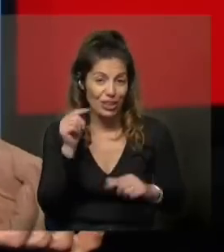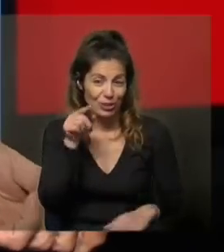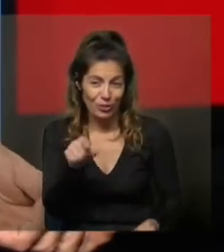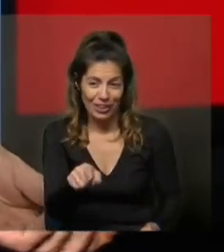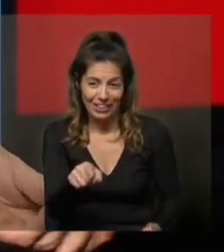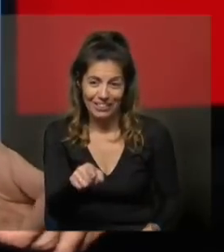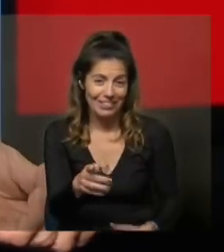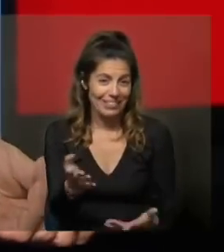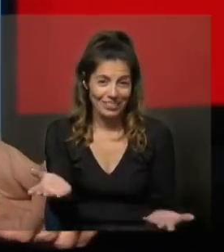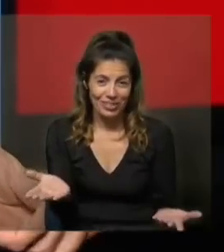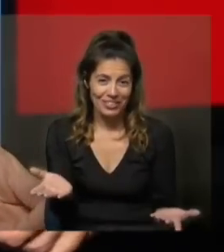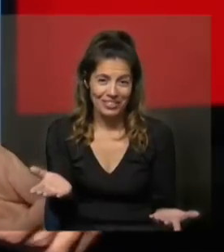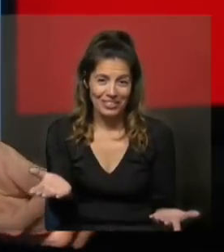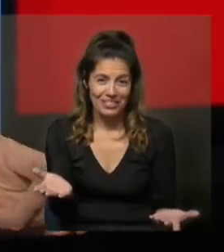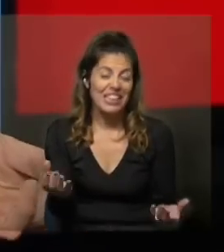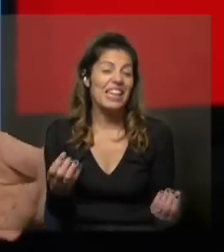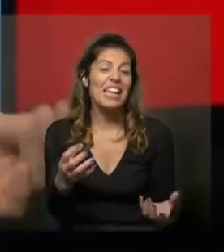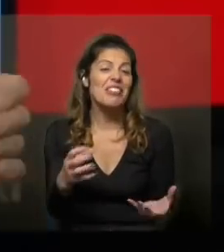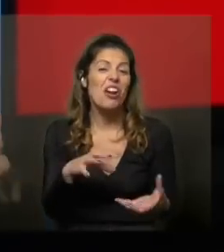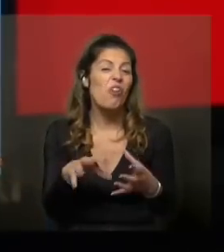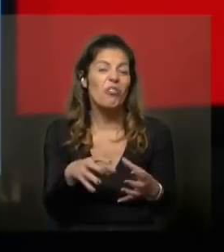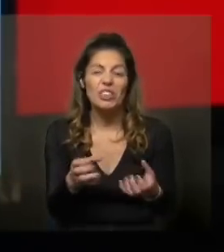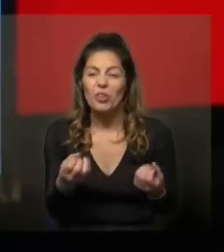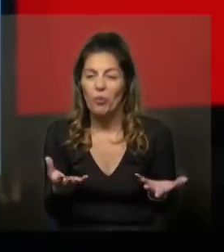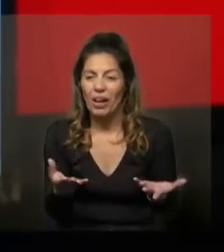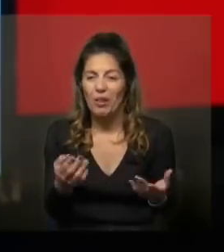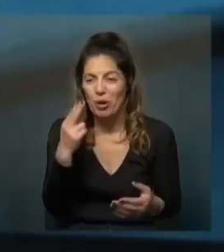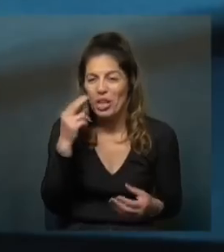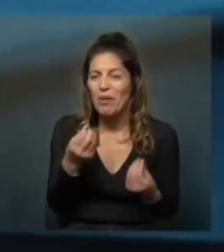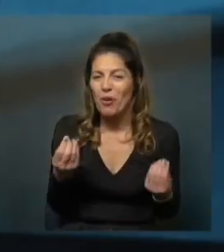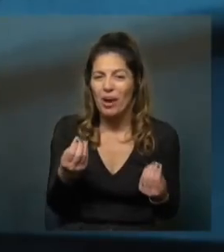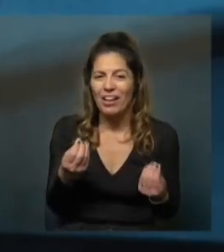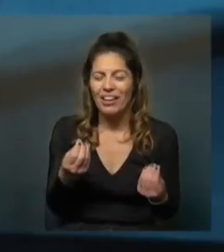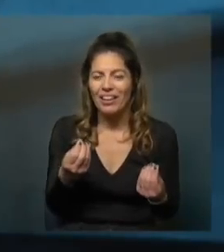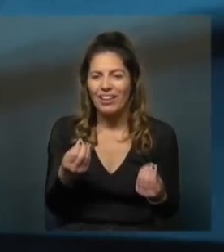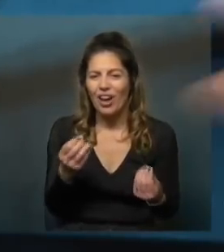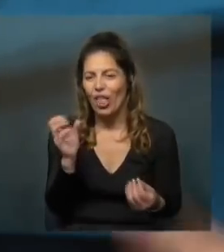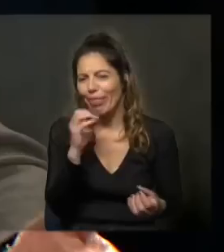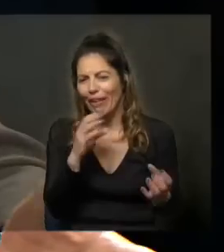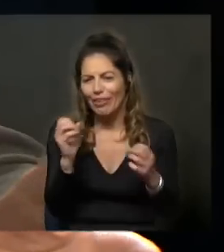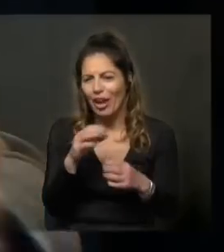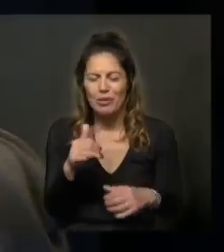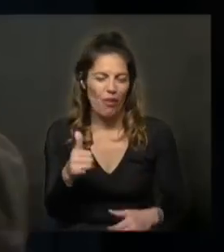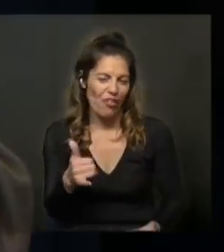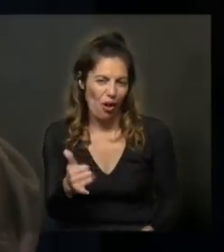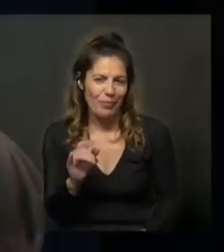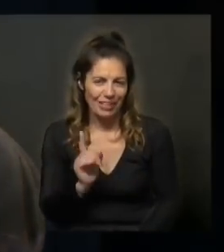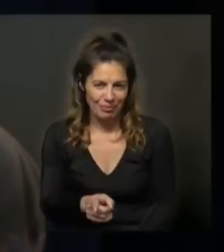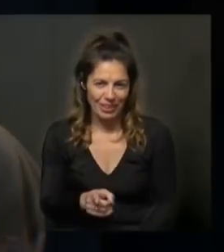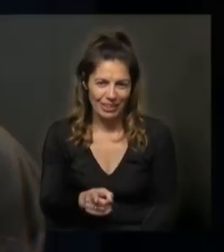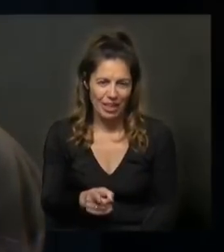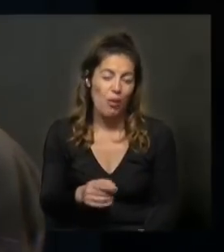no qué conflicto hacen en broma no pero viste que en